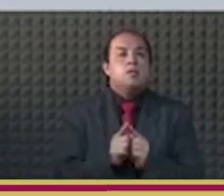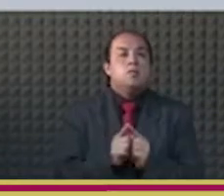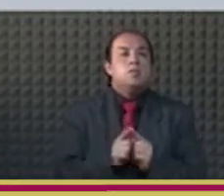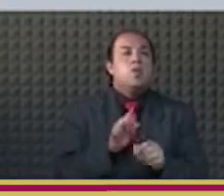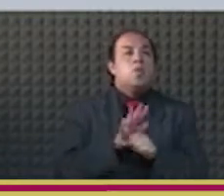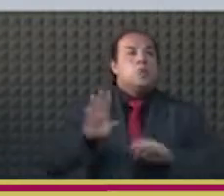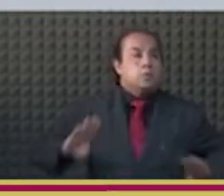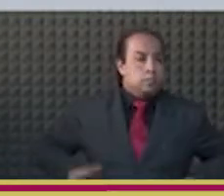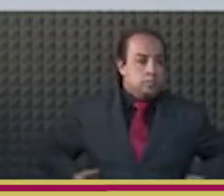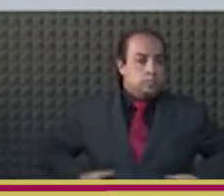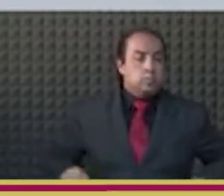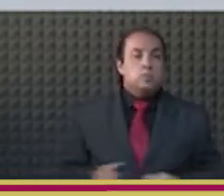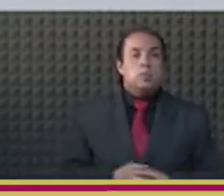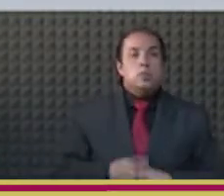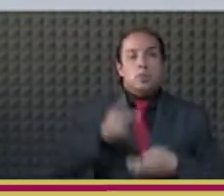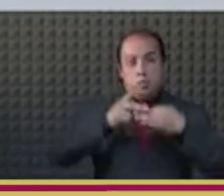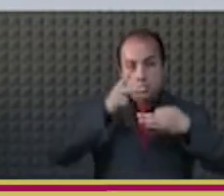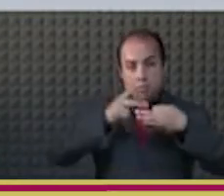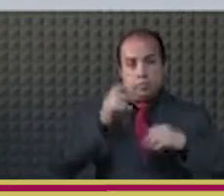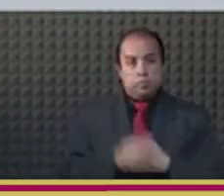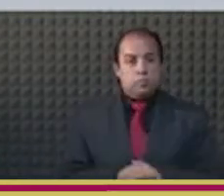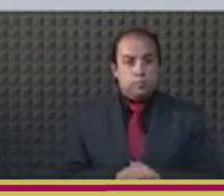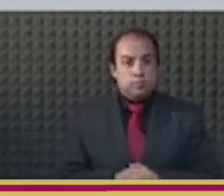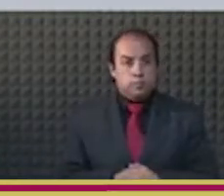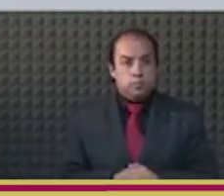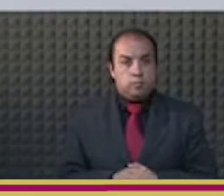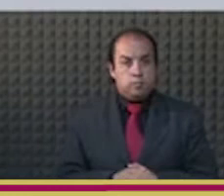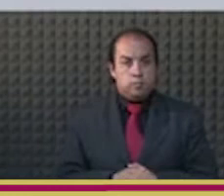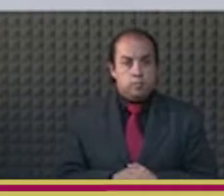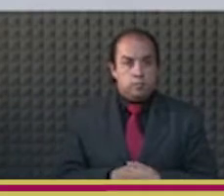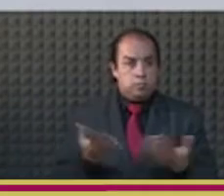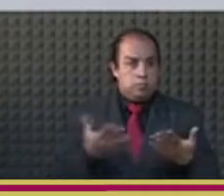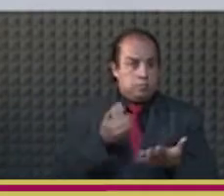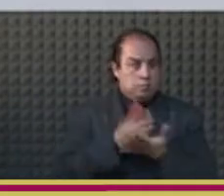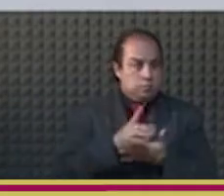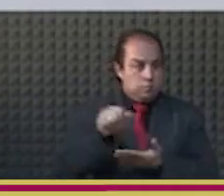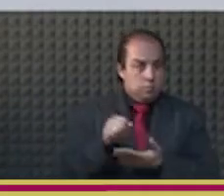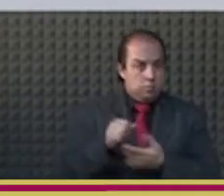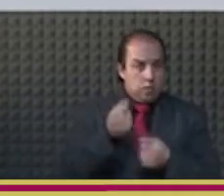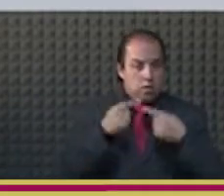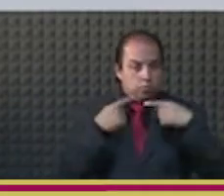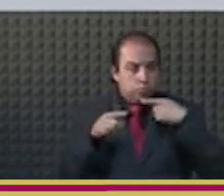las características de esta plataforma y pues haría simplemente después de esto una serie de comentarios de cierre. Muchas